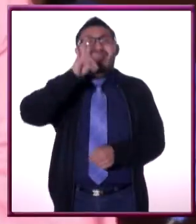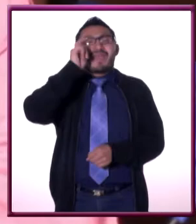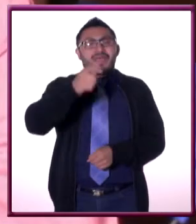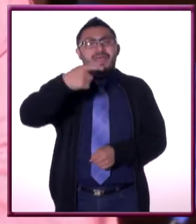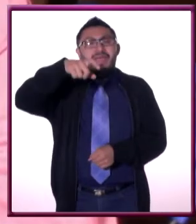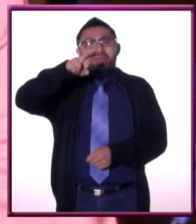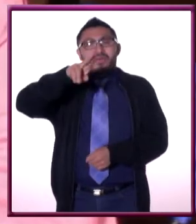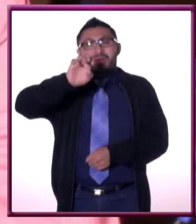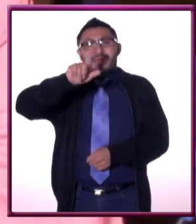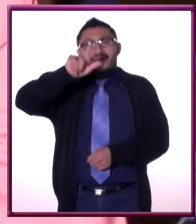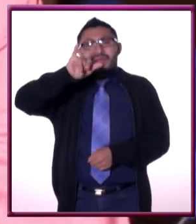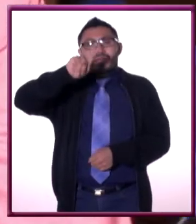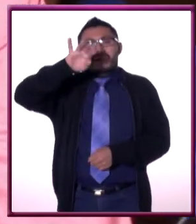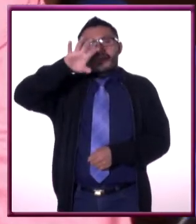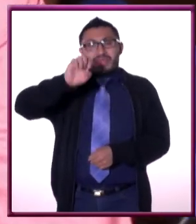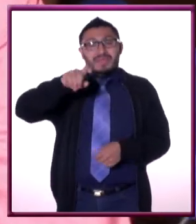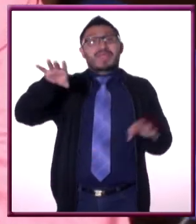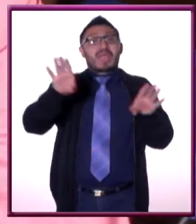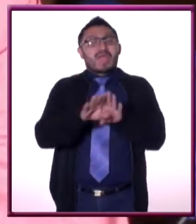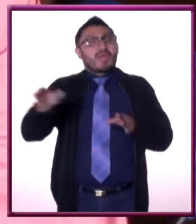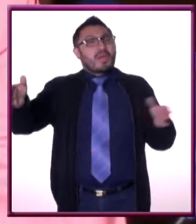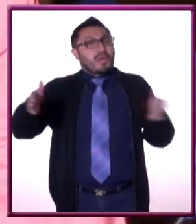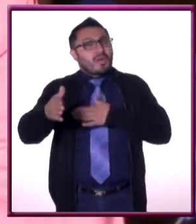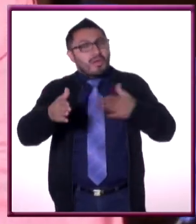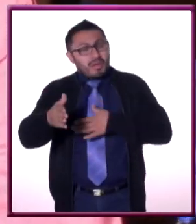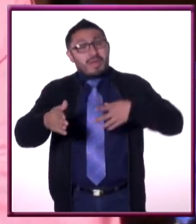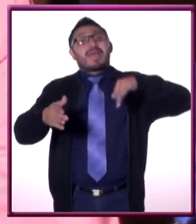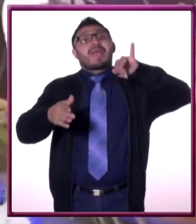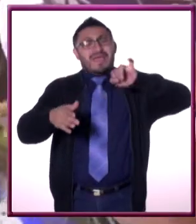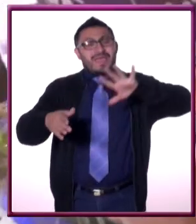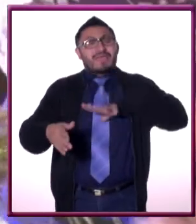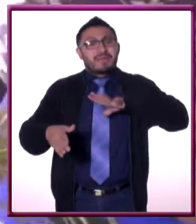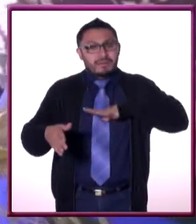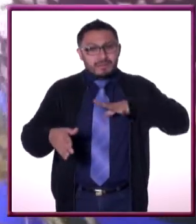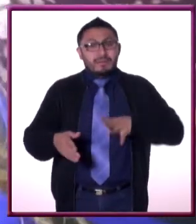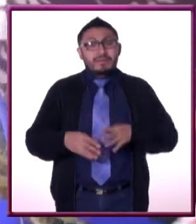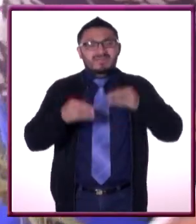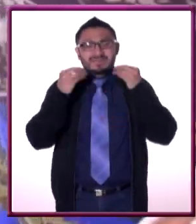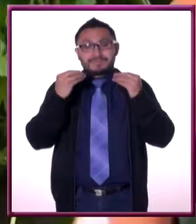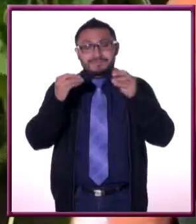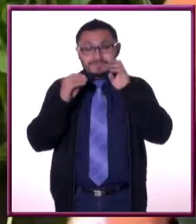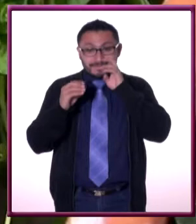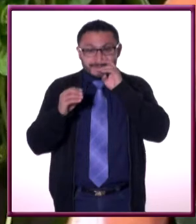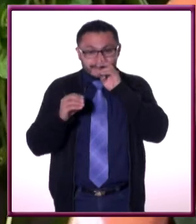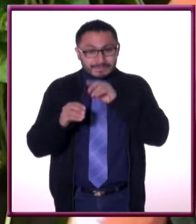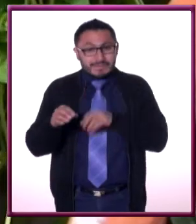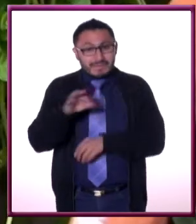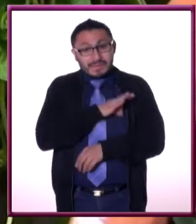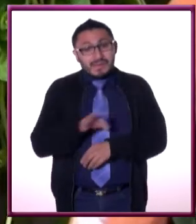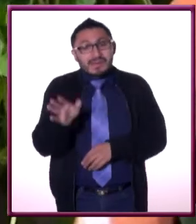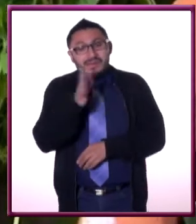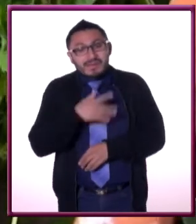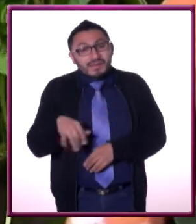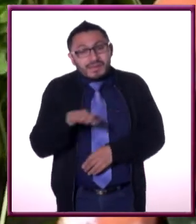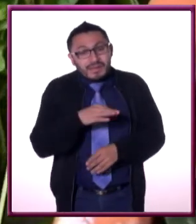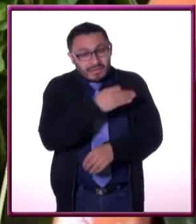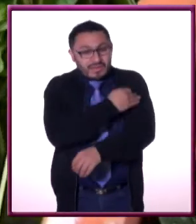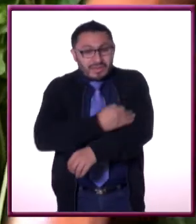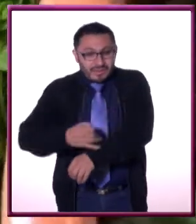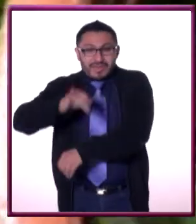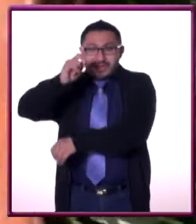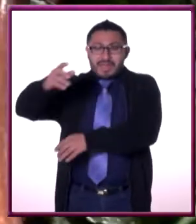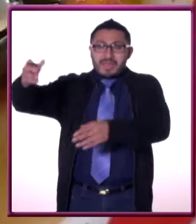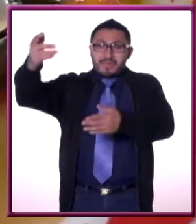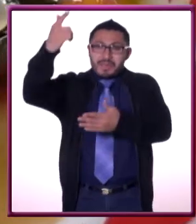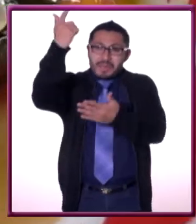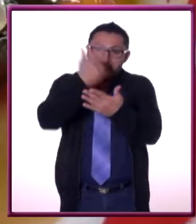los quelites y cómo se cocinan. Ahora, sí hay recetarios de quelites. Puede uno buscar a la familia, por supuesto, para que le